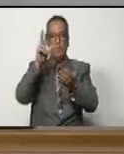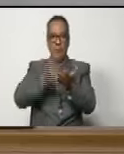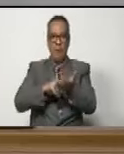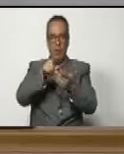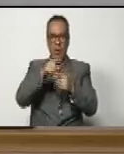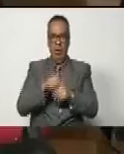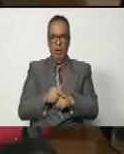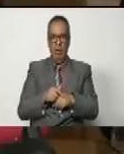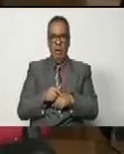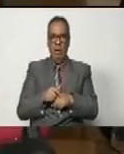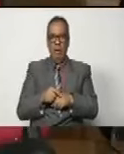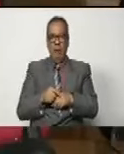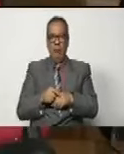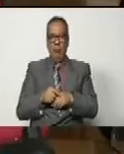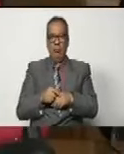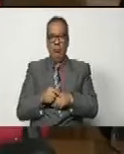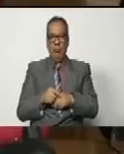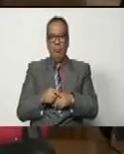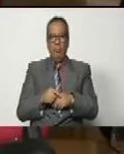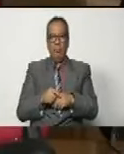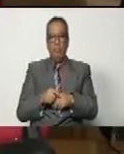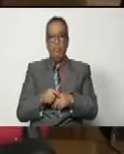aprobado.